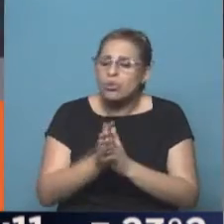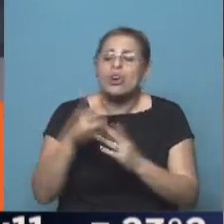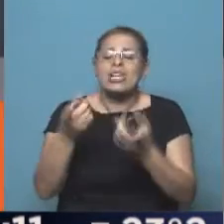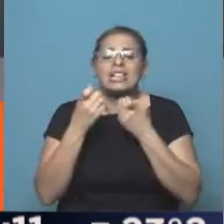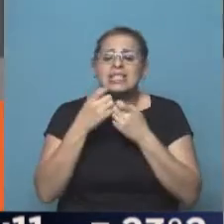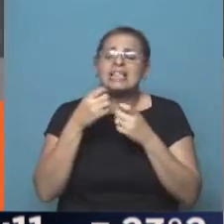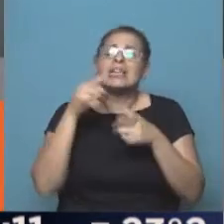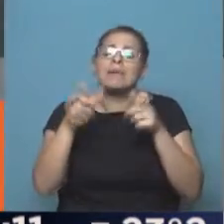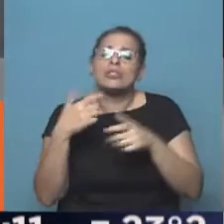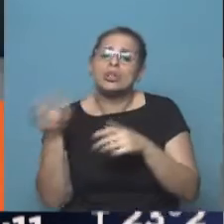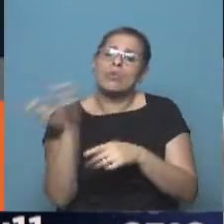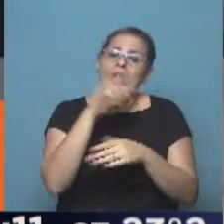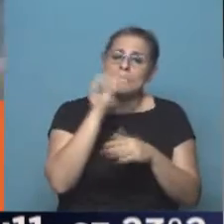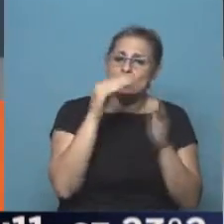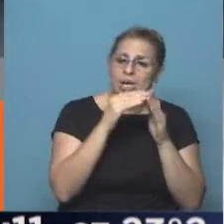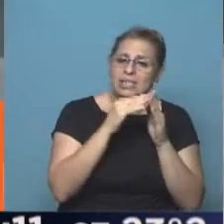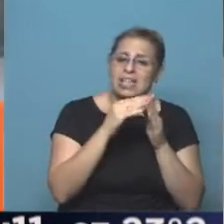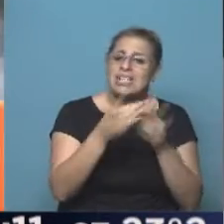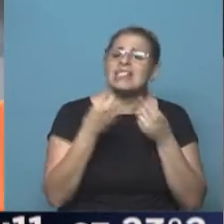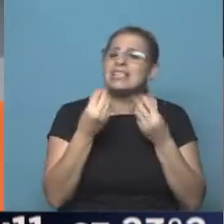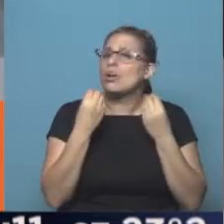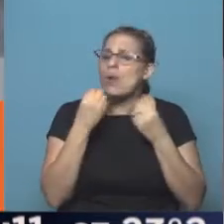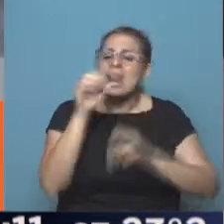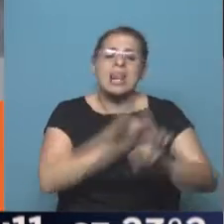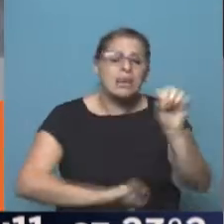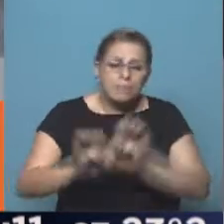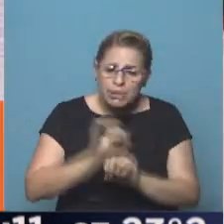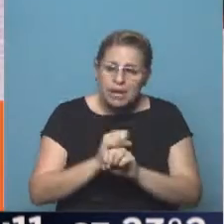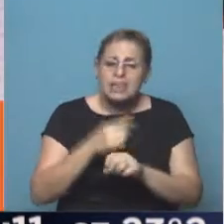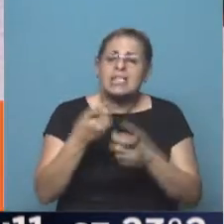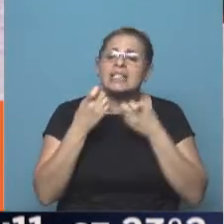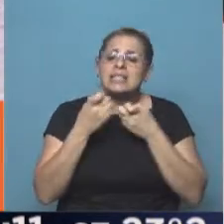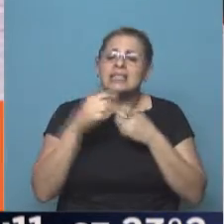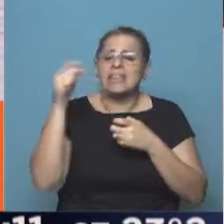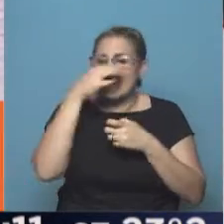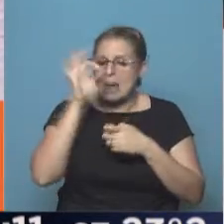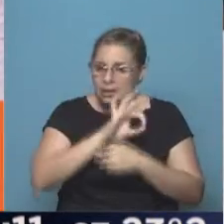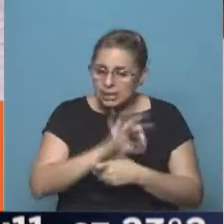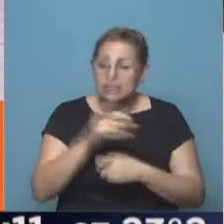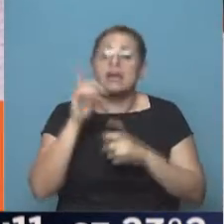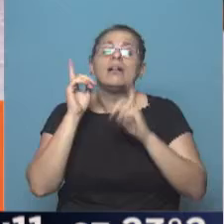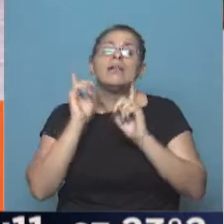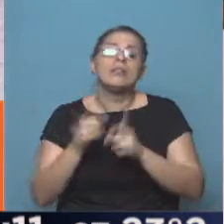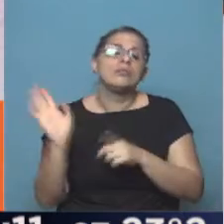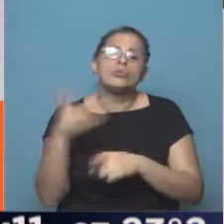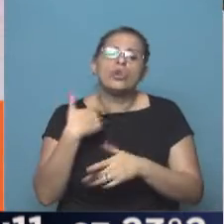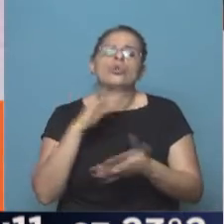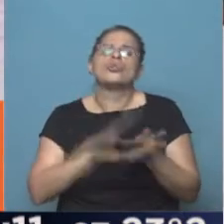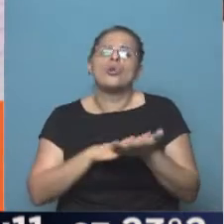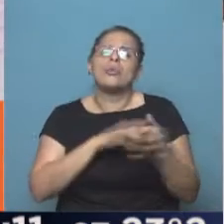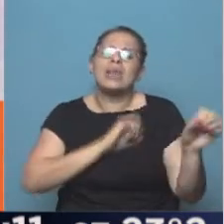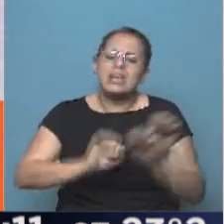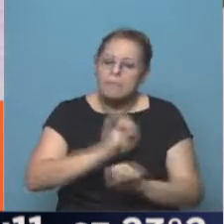regresen a casa, que va a ser lo primero, limpiar la bandina, todo lo que sea de